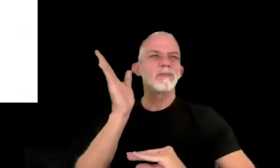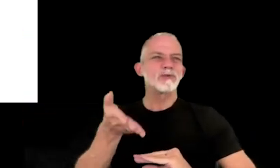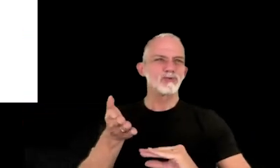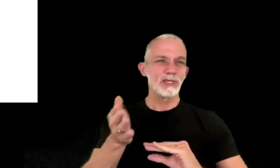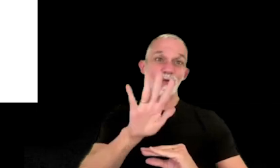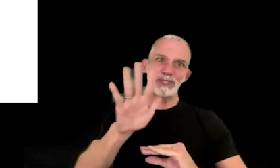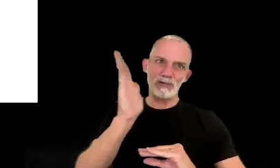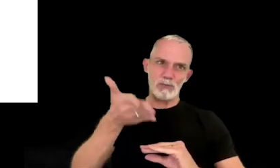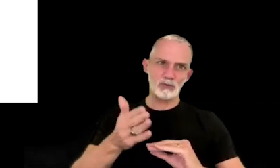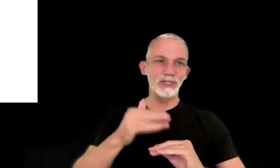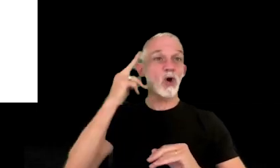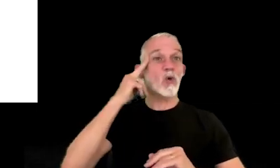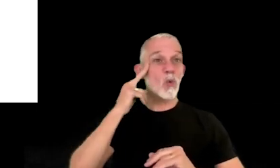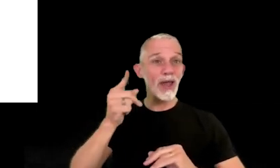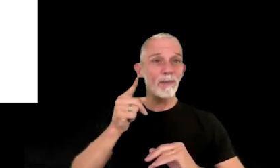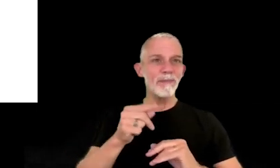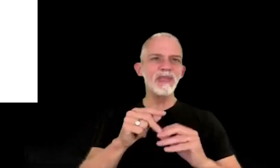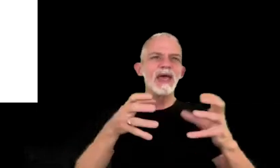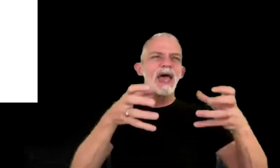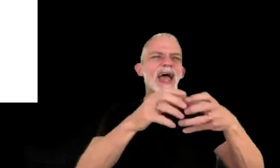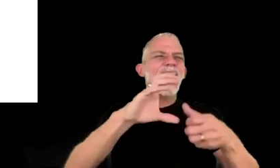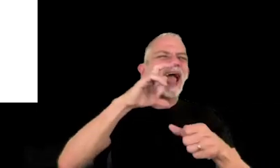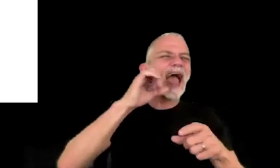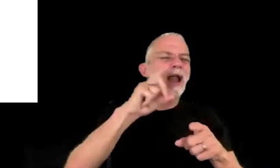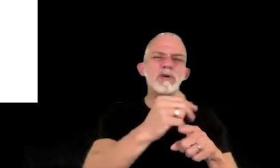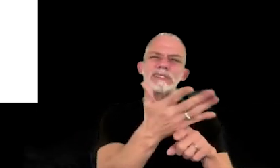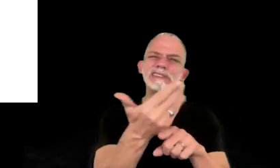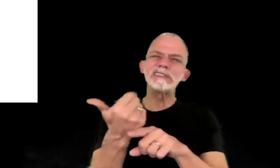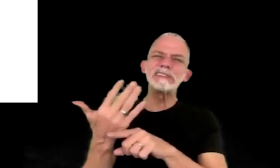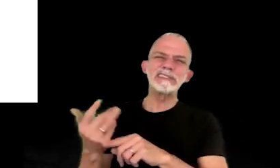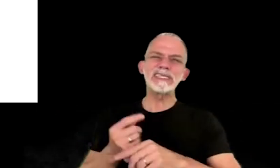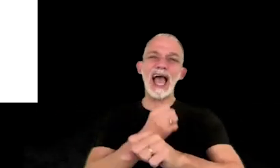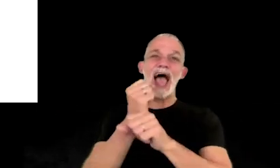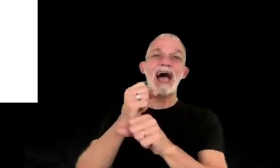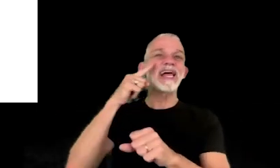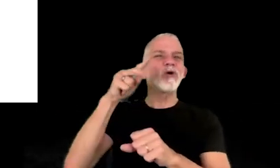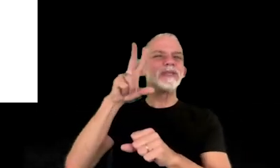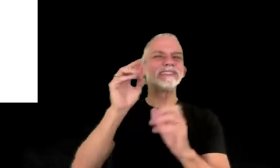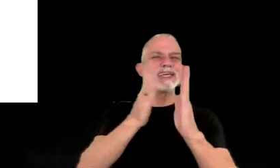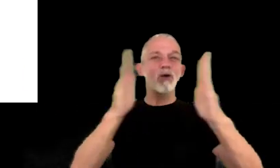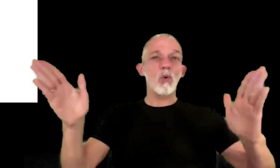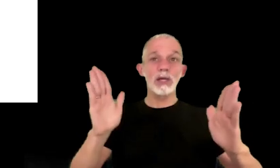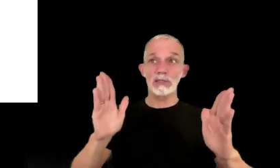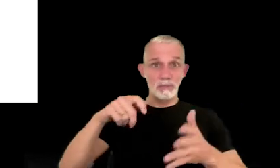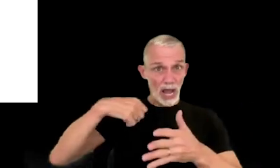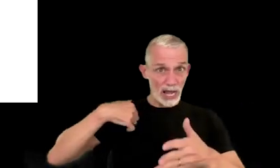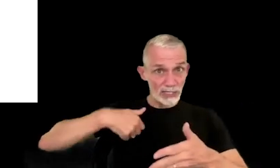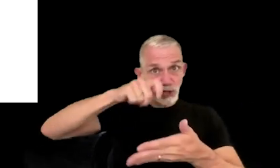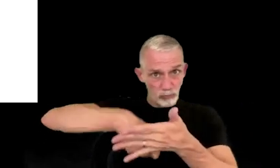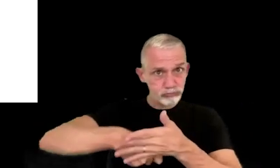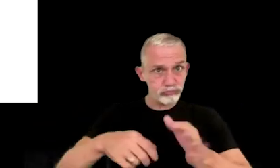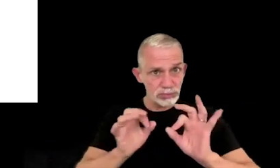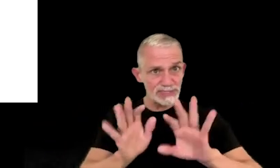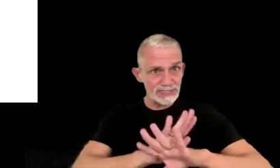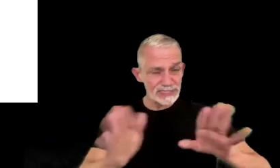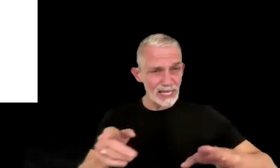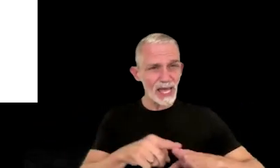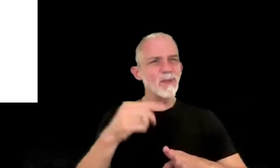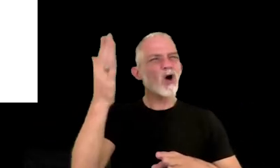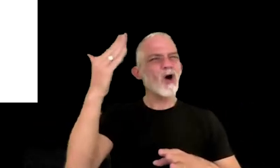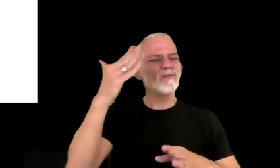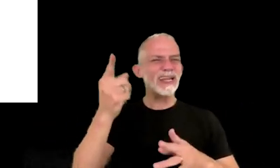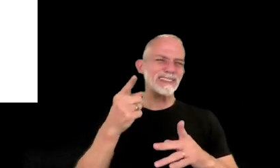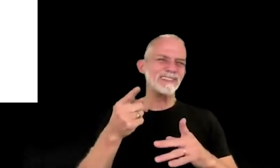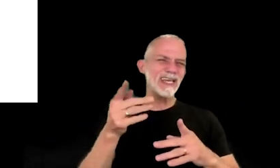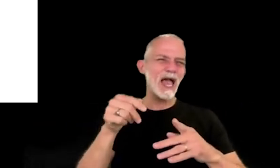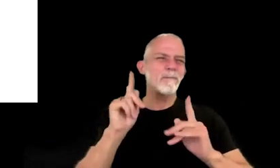El noveno, descarbonizar las economías al 2050. Bueno, nosotros adherimos también. Esto surgió de la conferencia de las partes 21 del